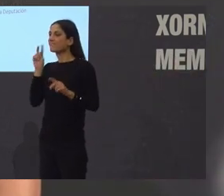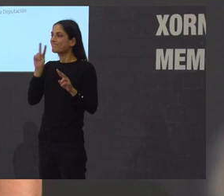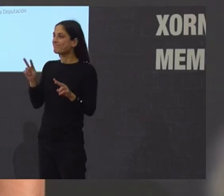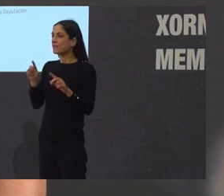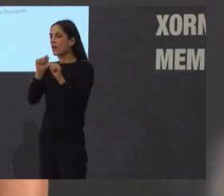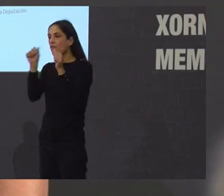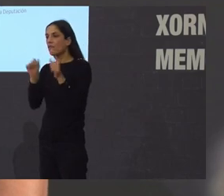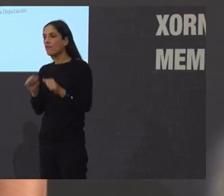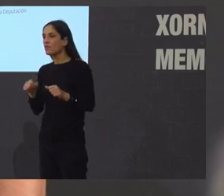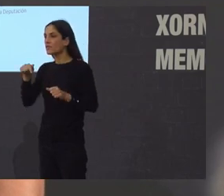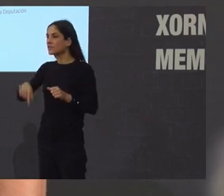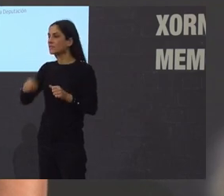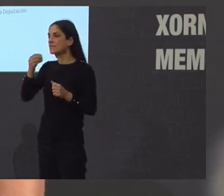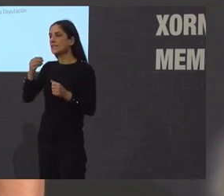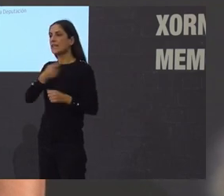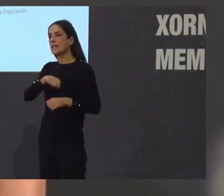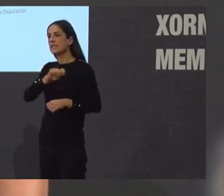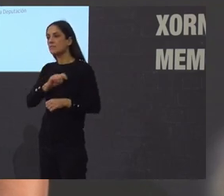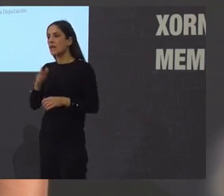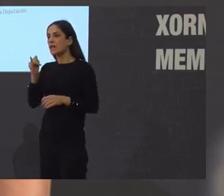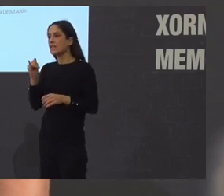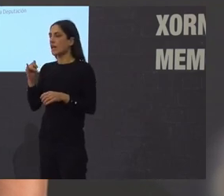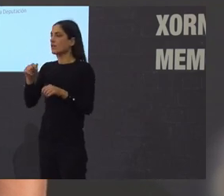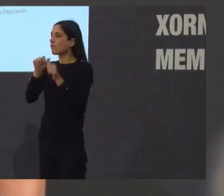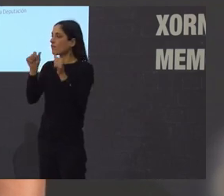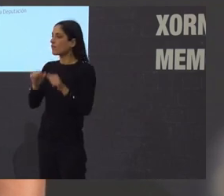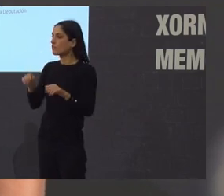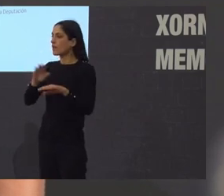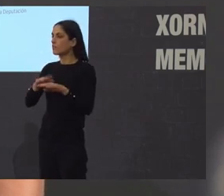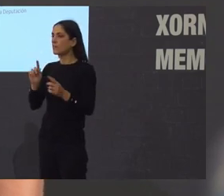existe en España, para poder revertir